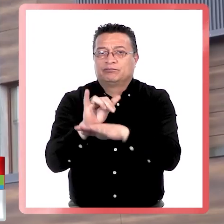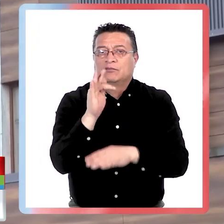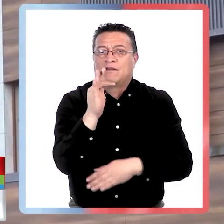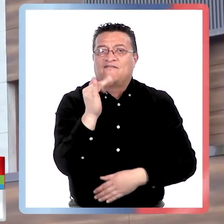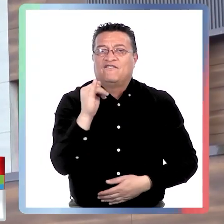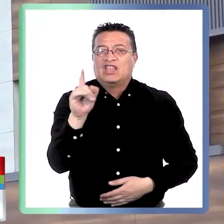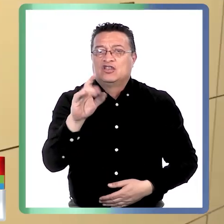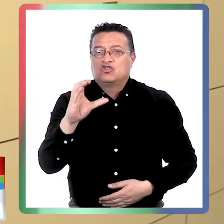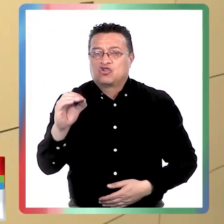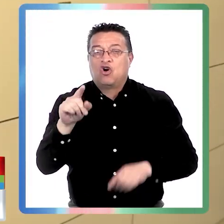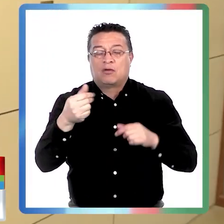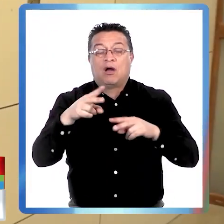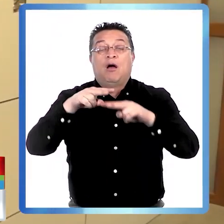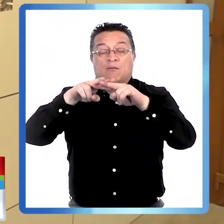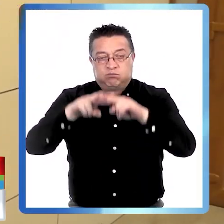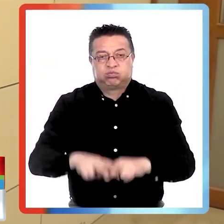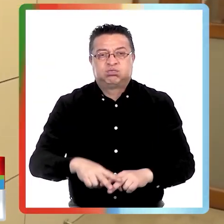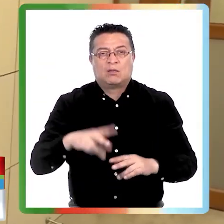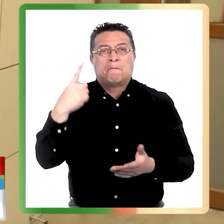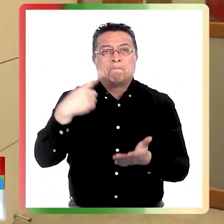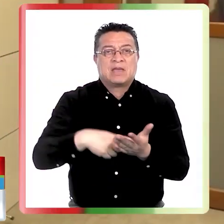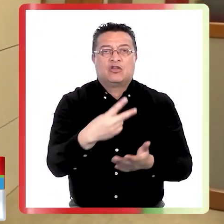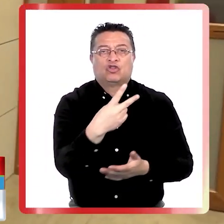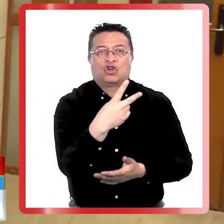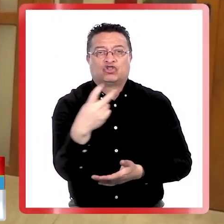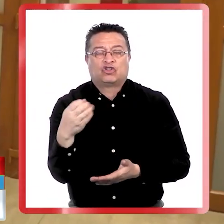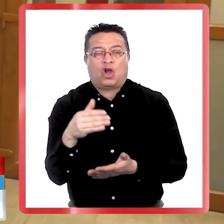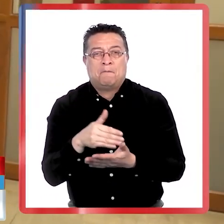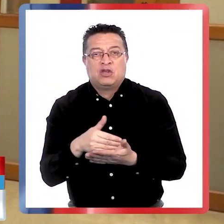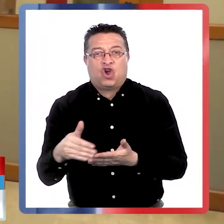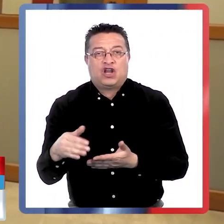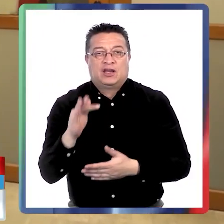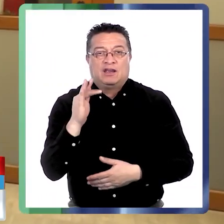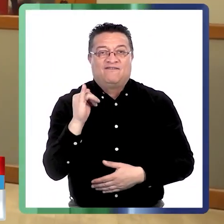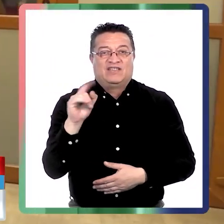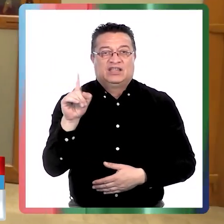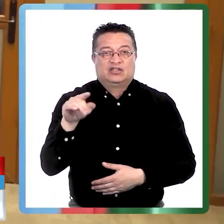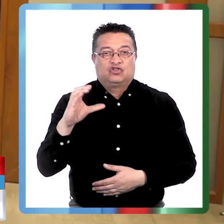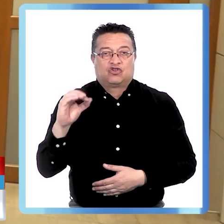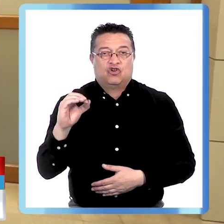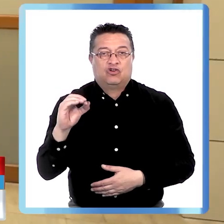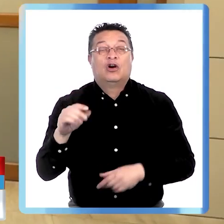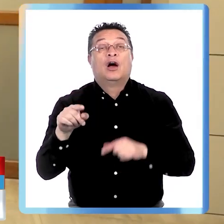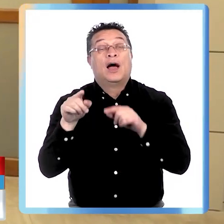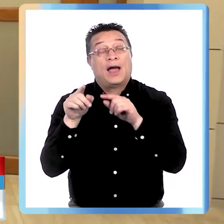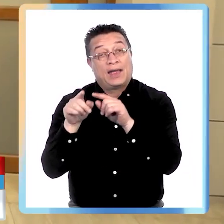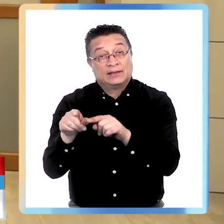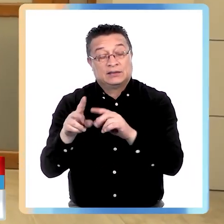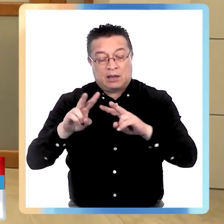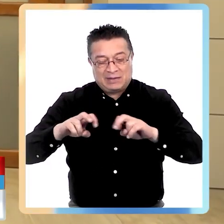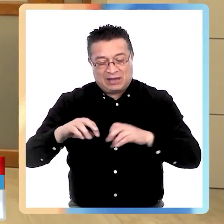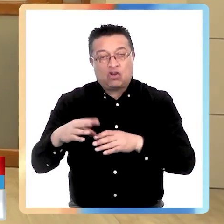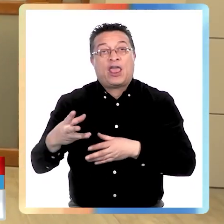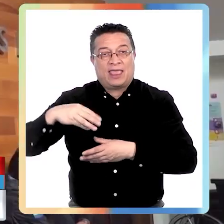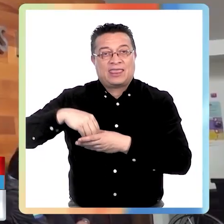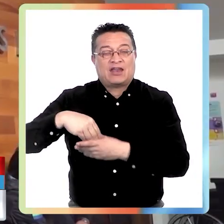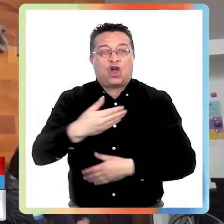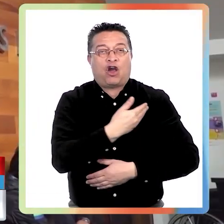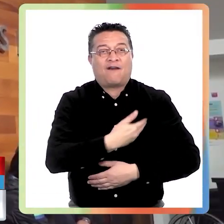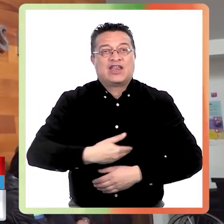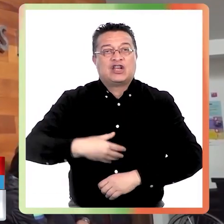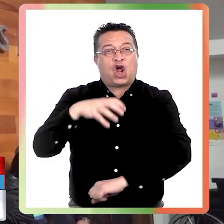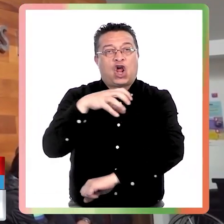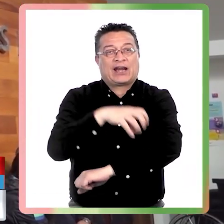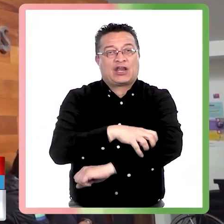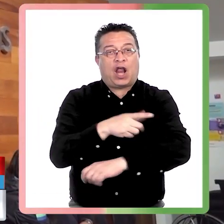al fisco, lo que se traducía en un perjuicio de 1.200 millones de pesos para el fisco. Ante estos hechos, se realizó una investigación interna en el